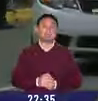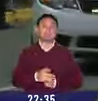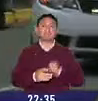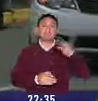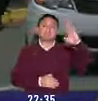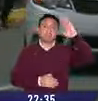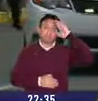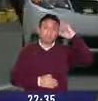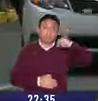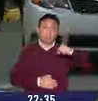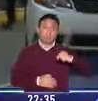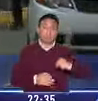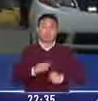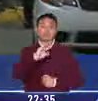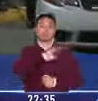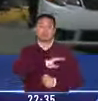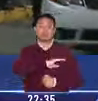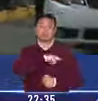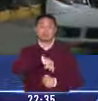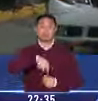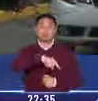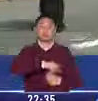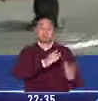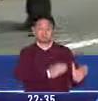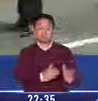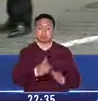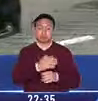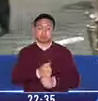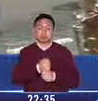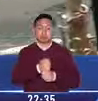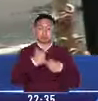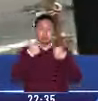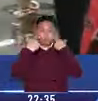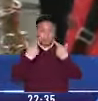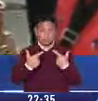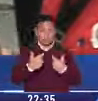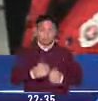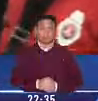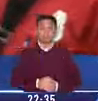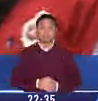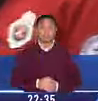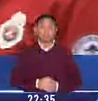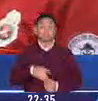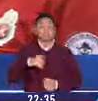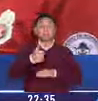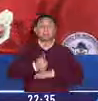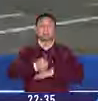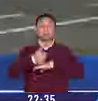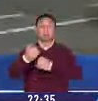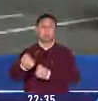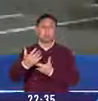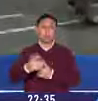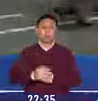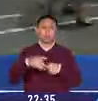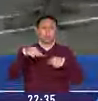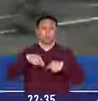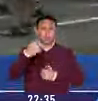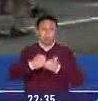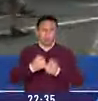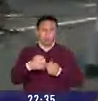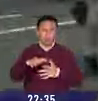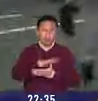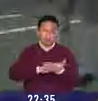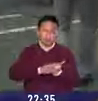Policía Nacional y Metropolitana resguardaron el orden y seguridad de los eventos. Y según los reportes de las autoridades, no se registraron